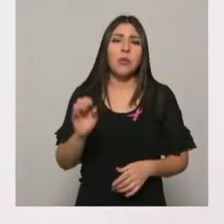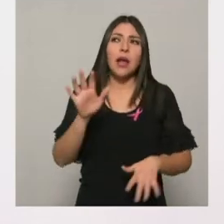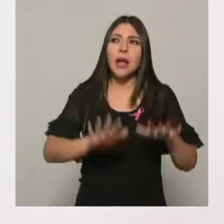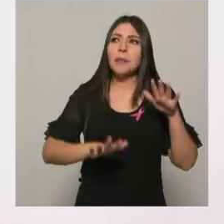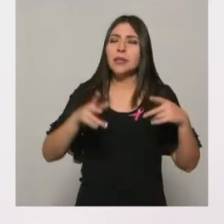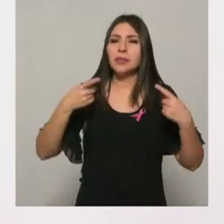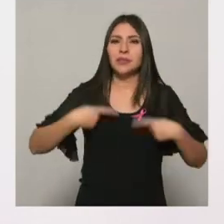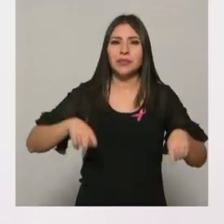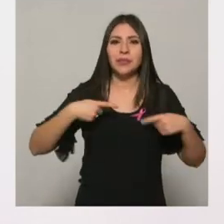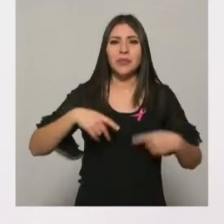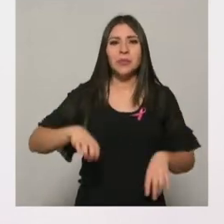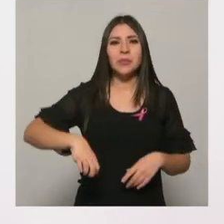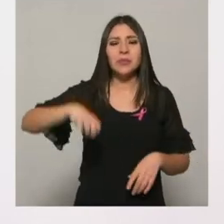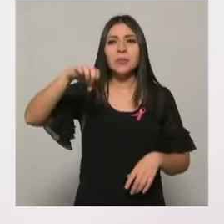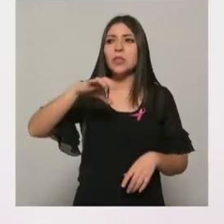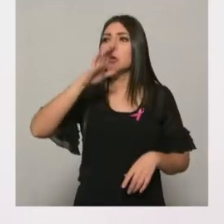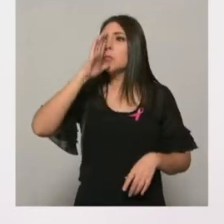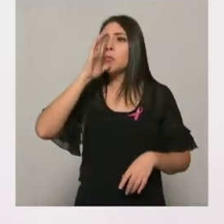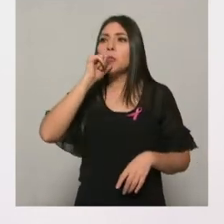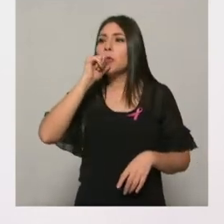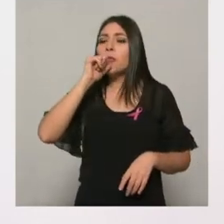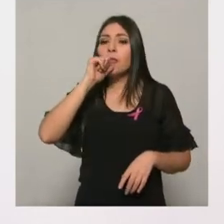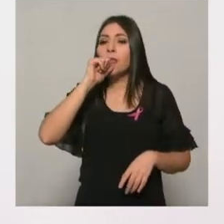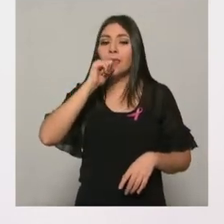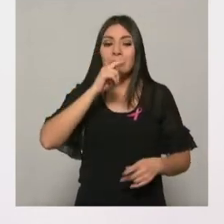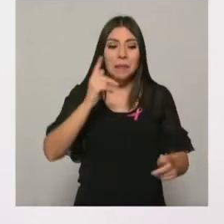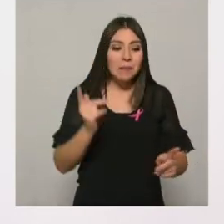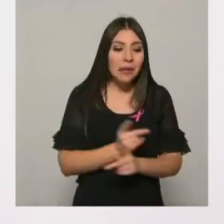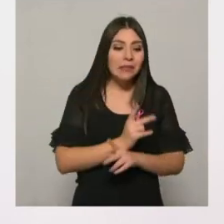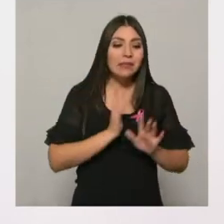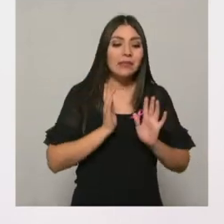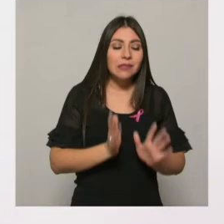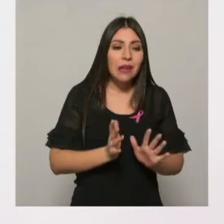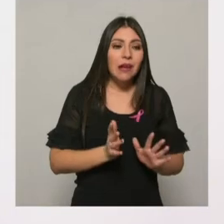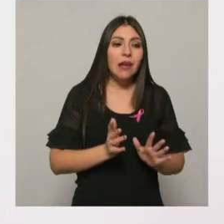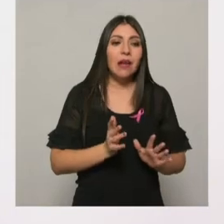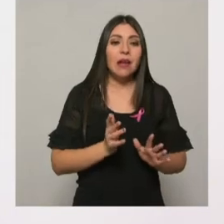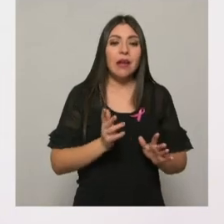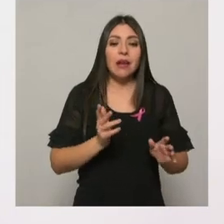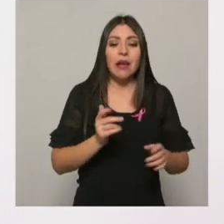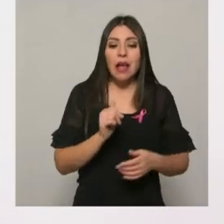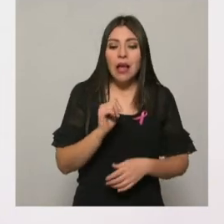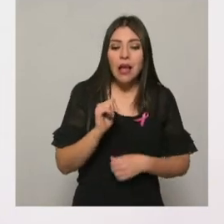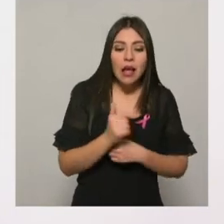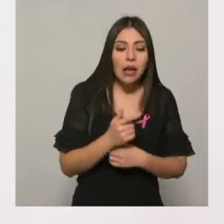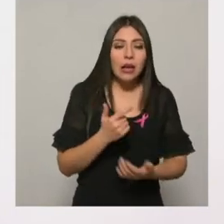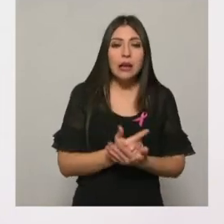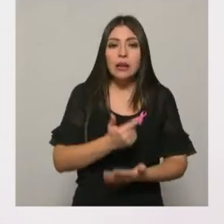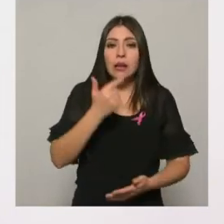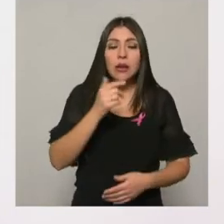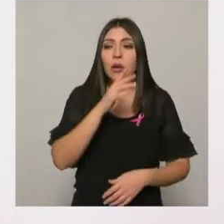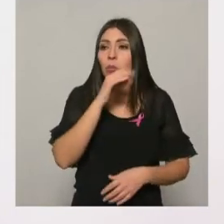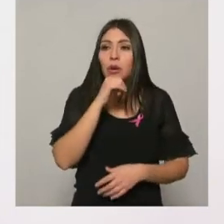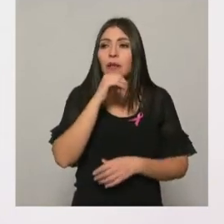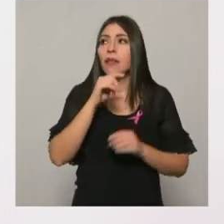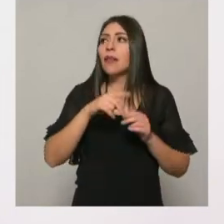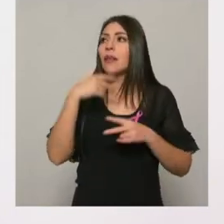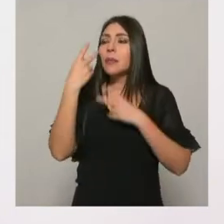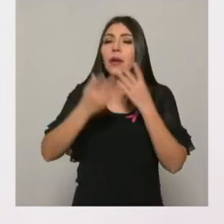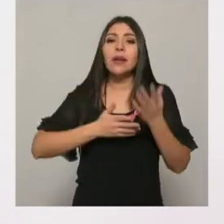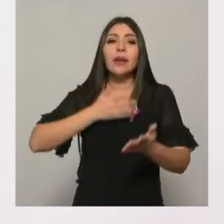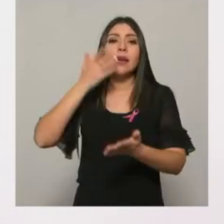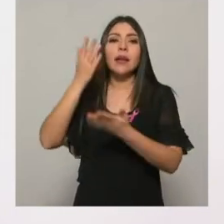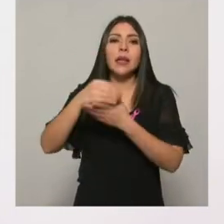a las sedes ministeriales, como te comentaba, a los ministerios públicos, y es por eso que surgen estos ministerios públicos móviles.